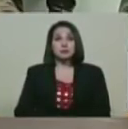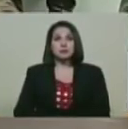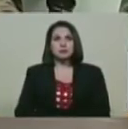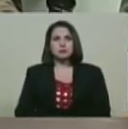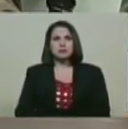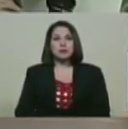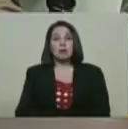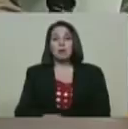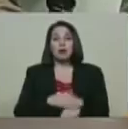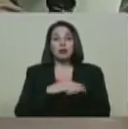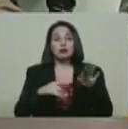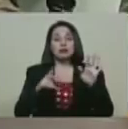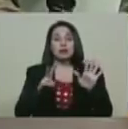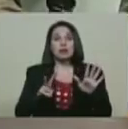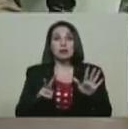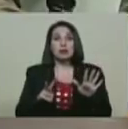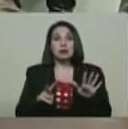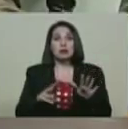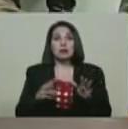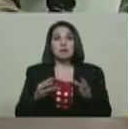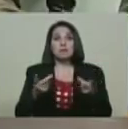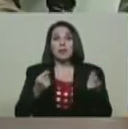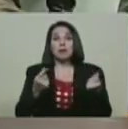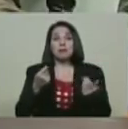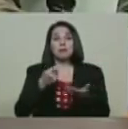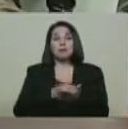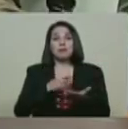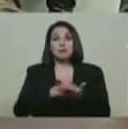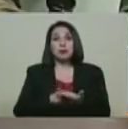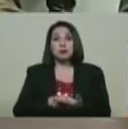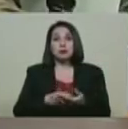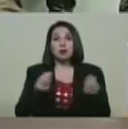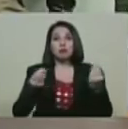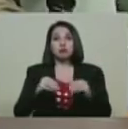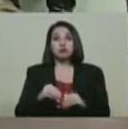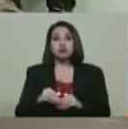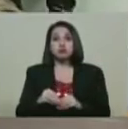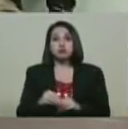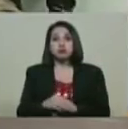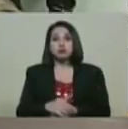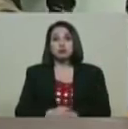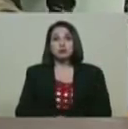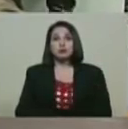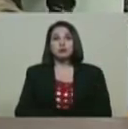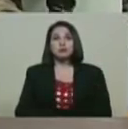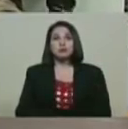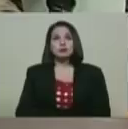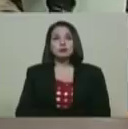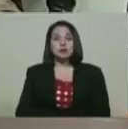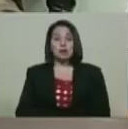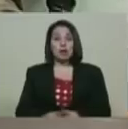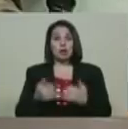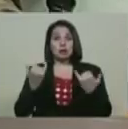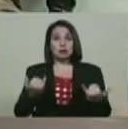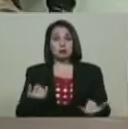siete leyes, perdón. La ley de precios acordados, que hay que ejecutar de